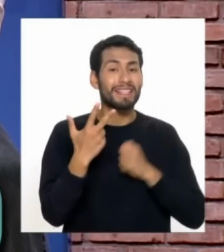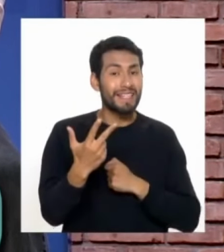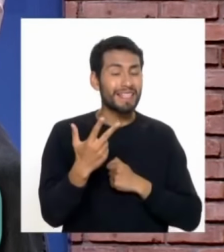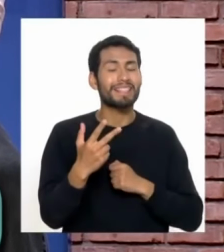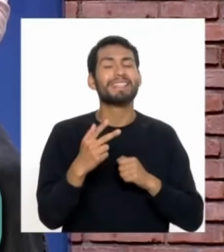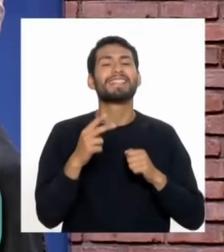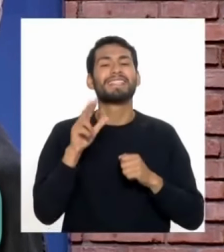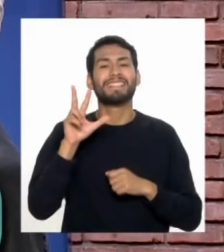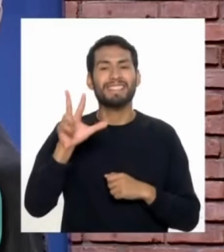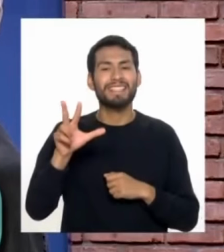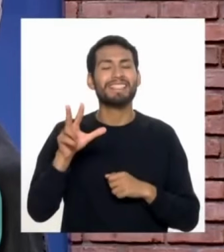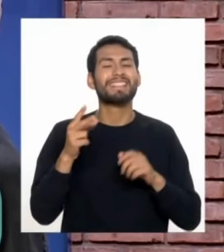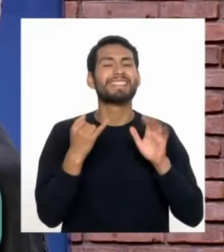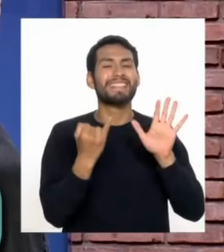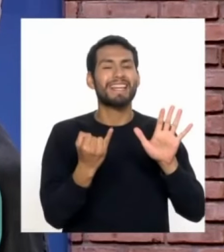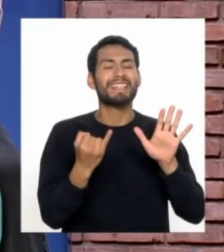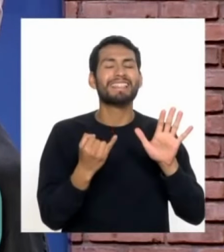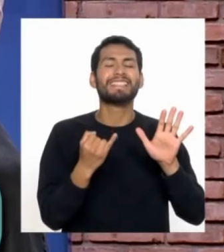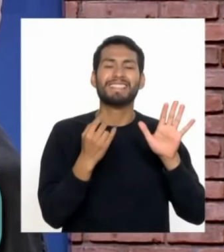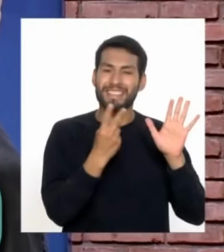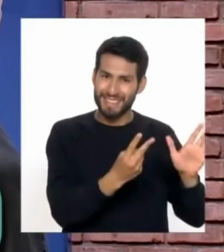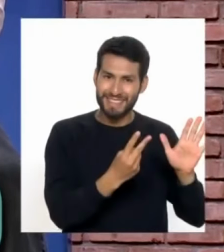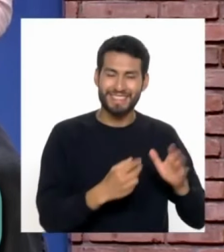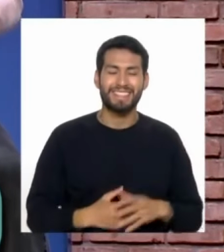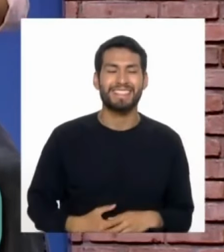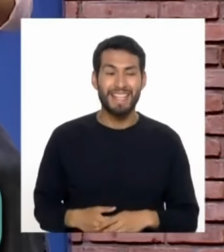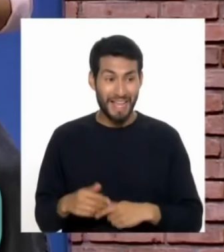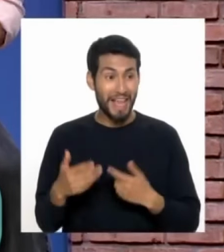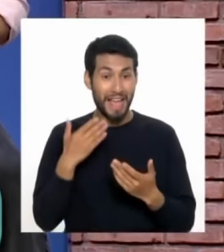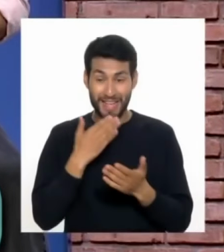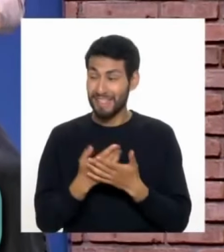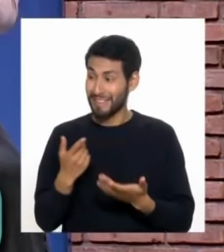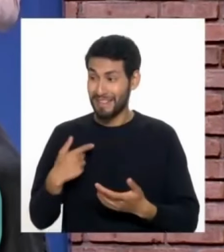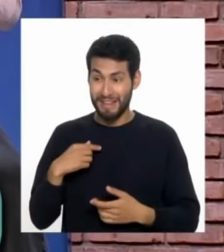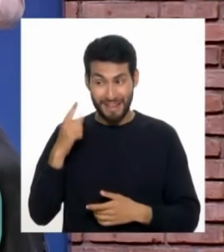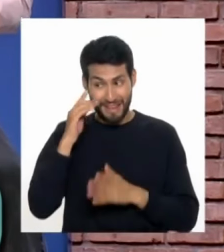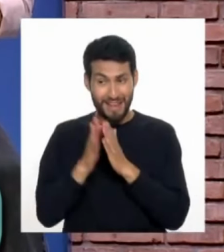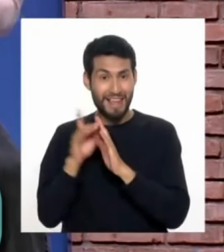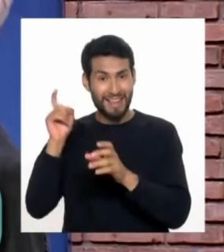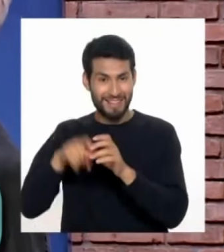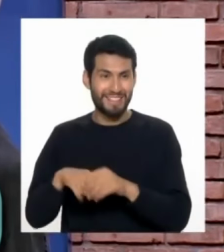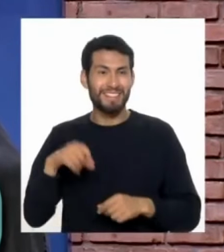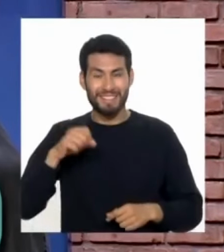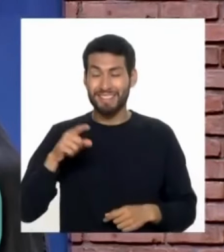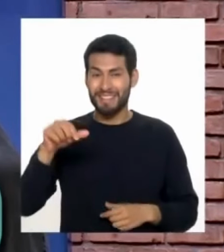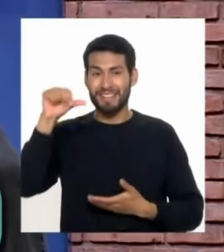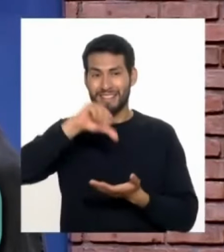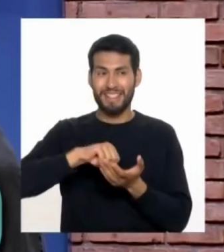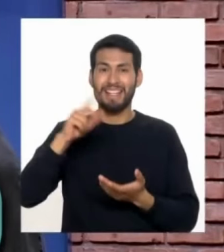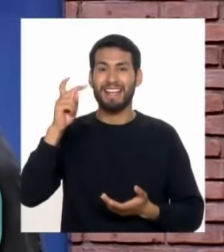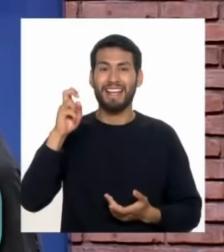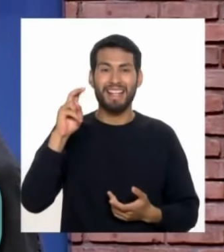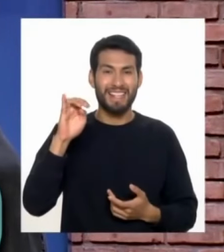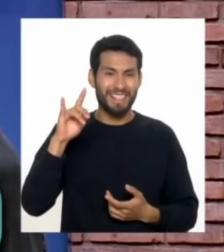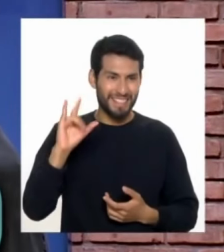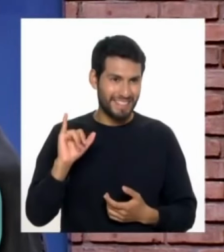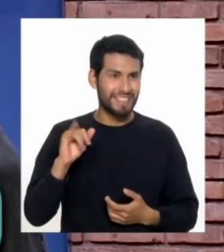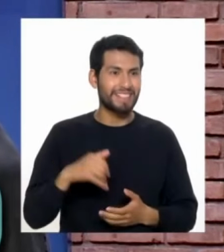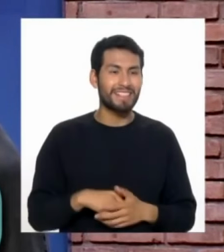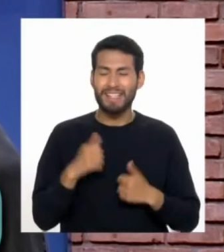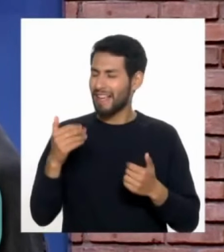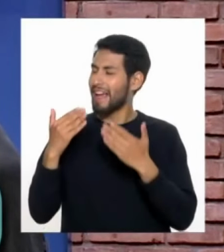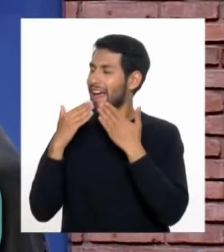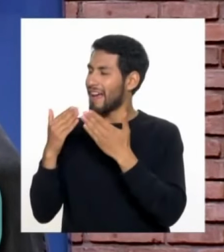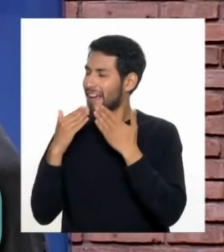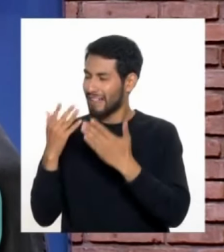993-723-367. Lo voy a pensar. Los esperamos. Está muy bueno. Seriamente, muy bueno. Porque hoy día al Parque Kennedy. Sí, voy a ver si puedo escaparme un ratito con mis hijos. De la mano muchísimas de